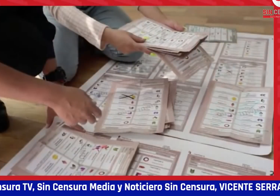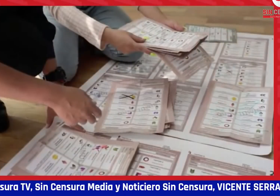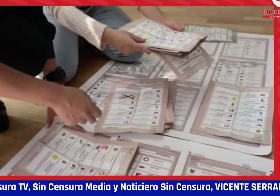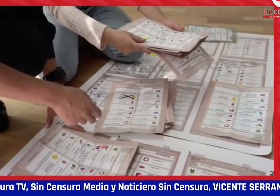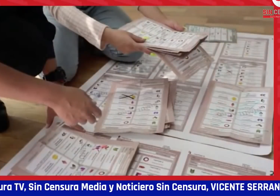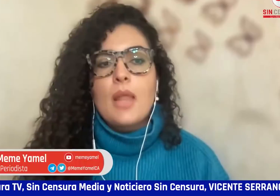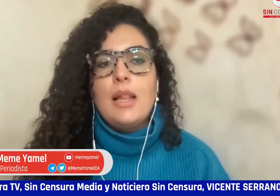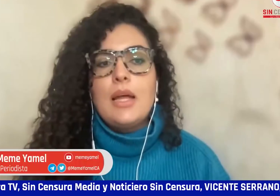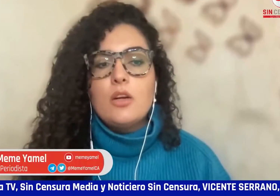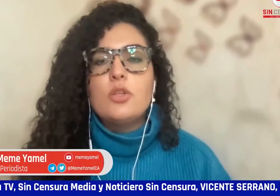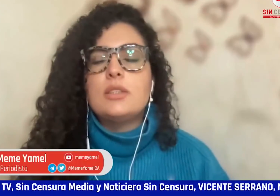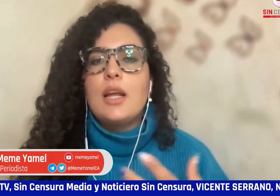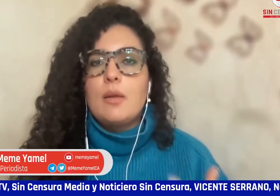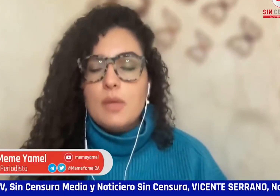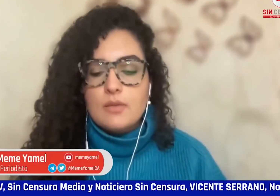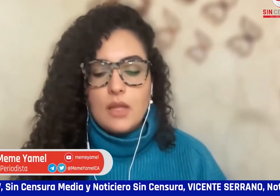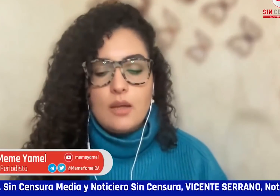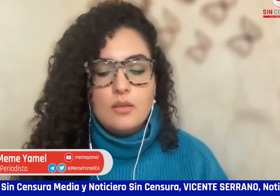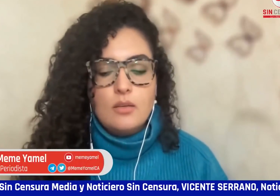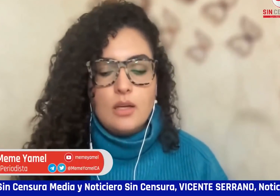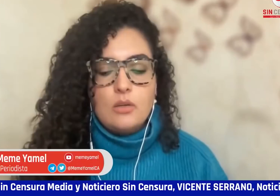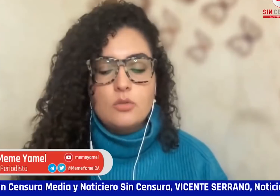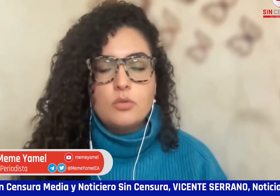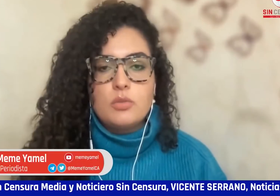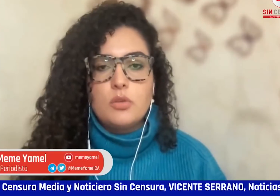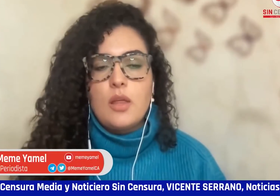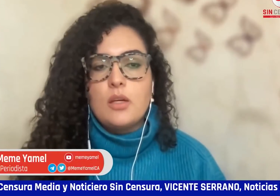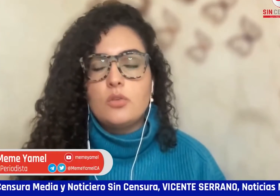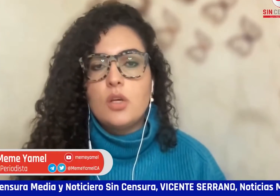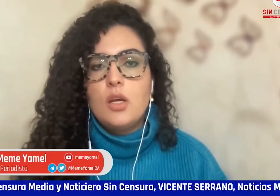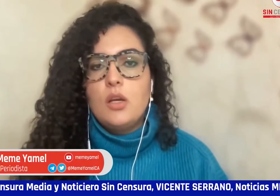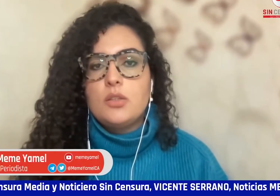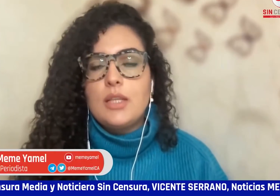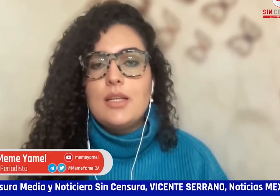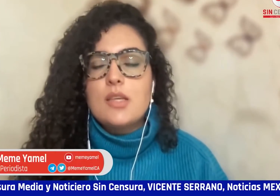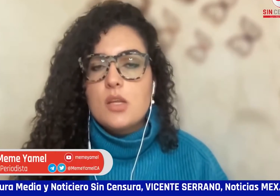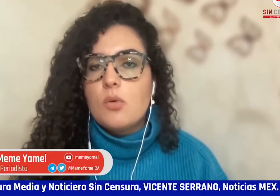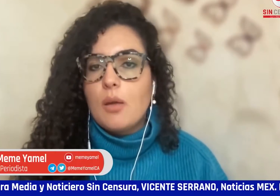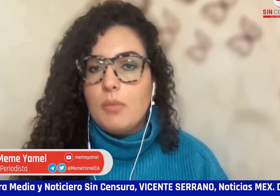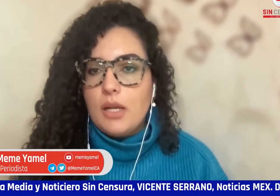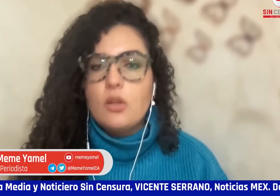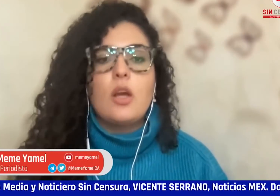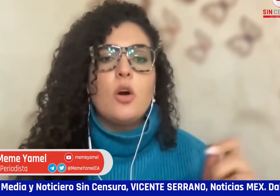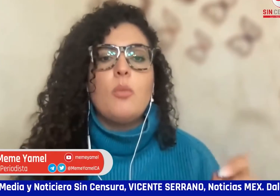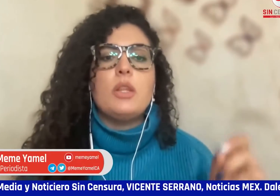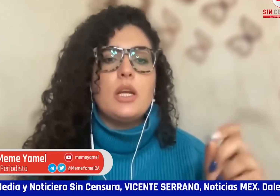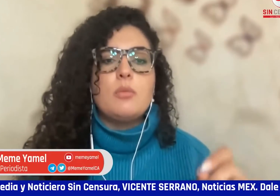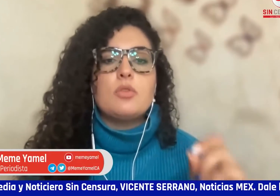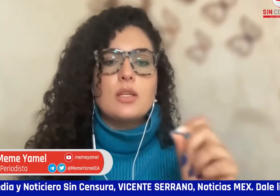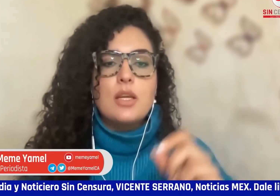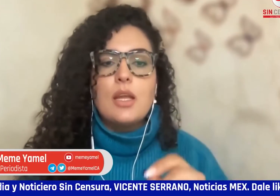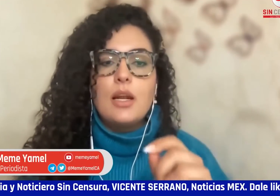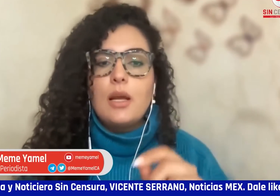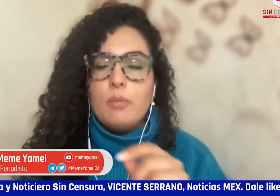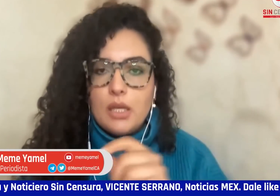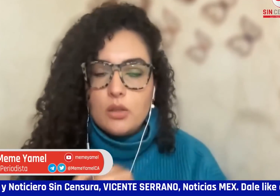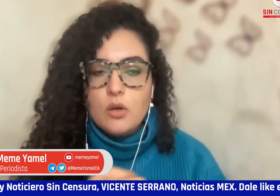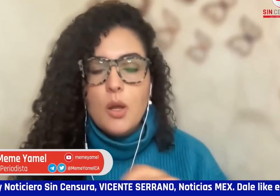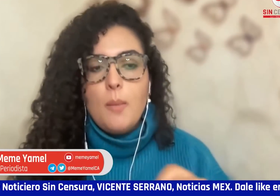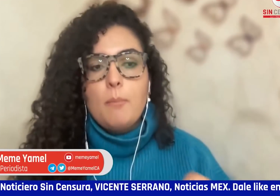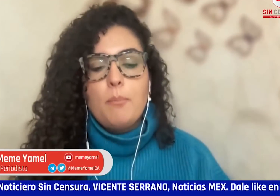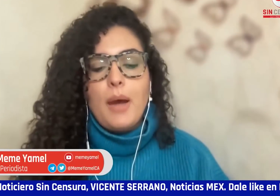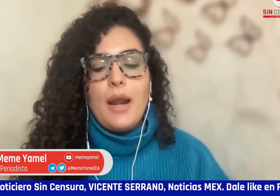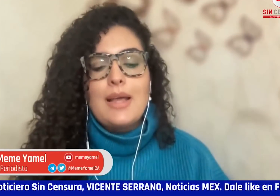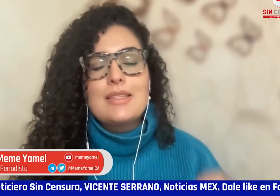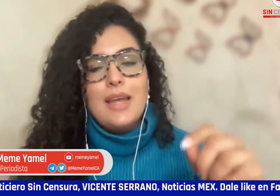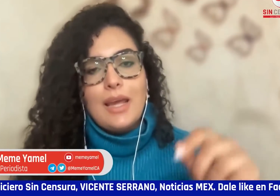partido político. Así que al darnos esta herramienta a los ciudadanos, nos están enseñando un caminito de cómo tenemos que seguir el